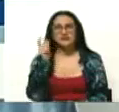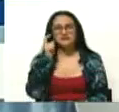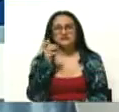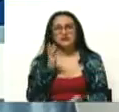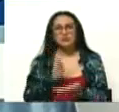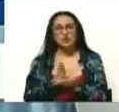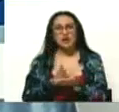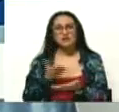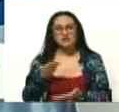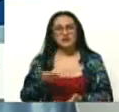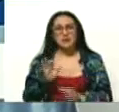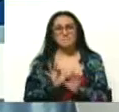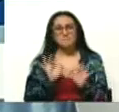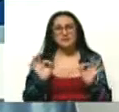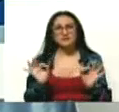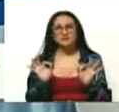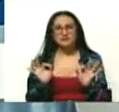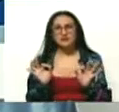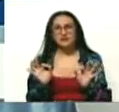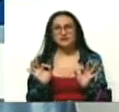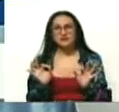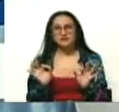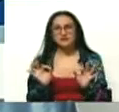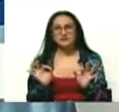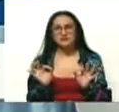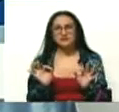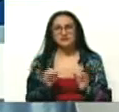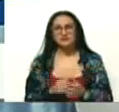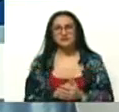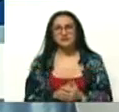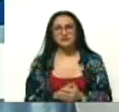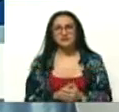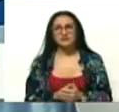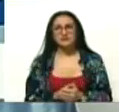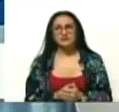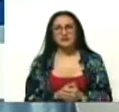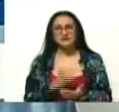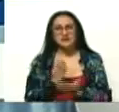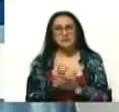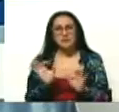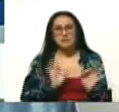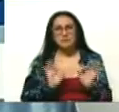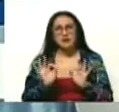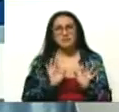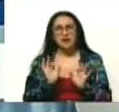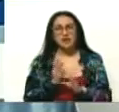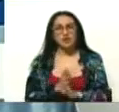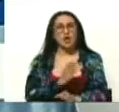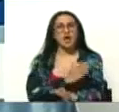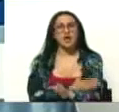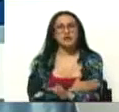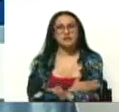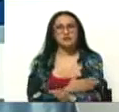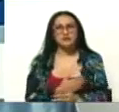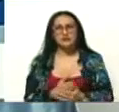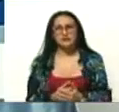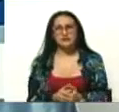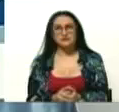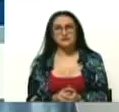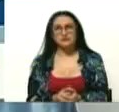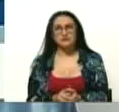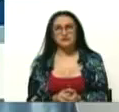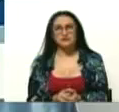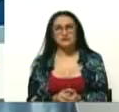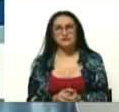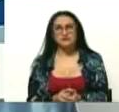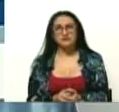emblemática, especial, que la hemos siempre preparado con antelación para que